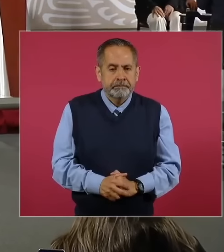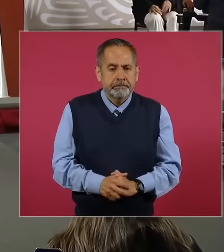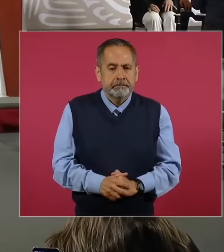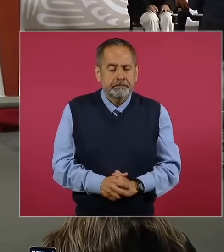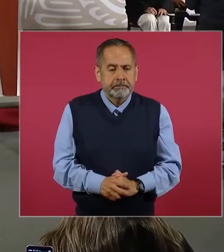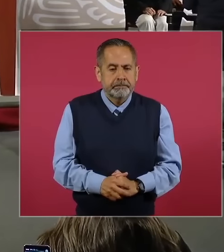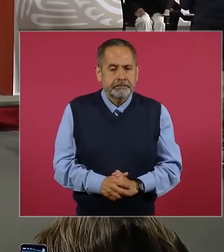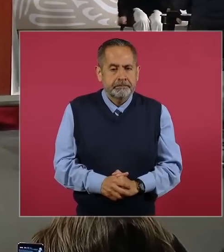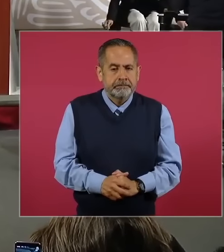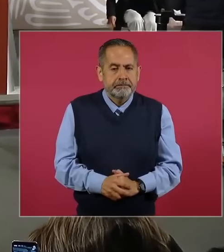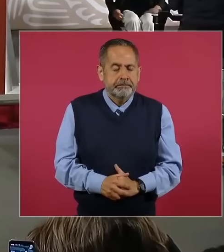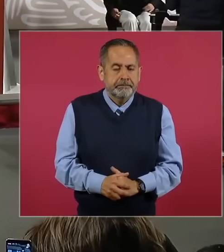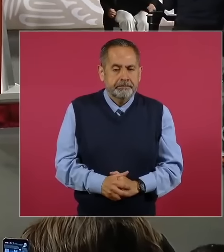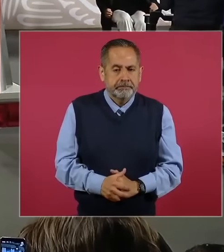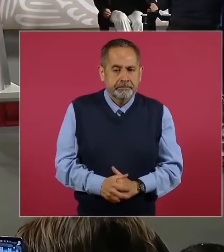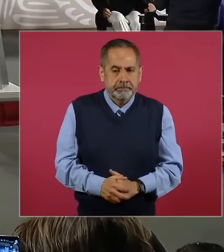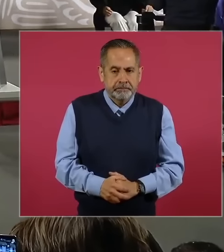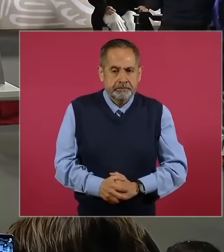de